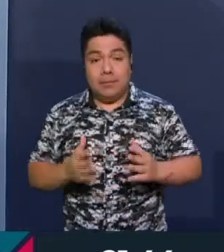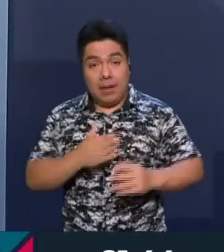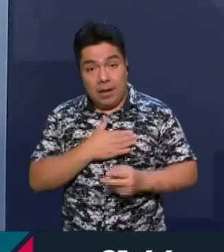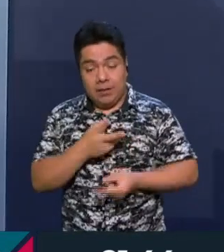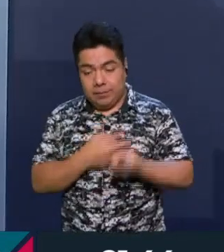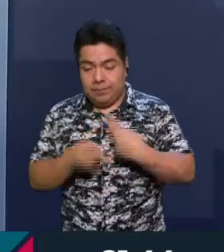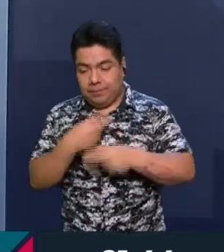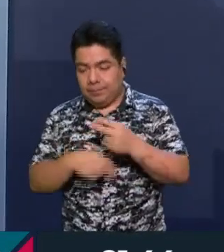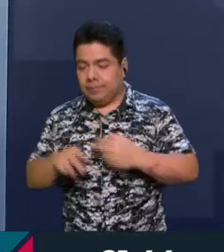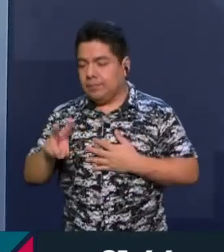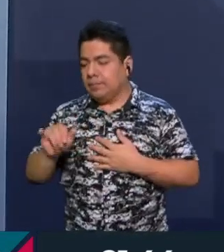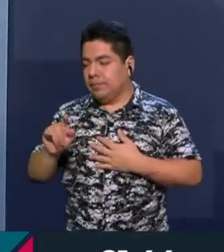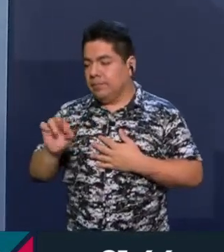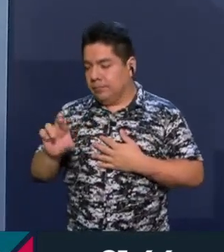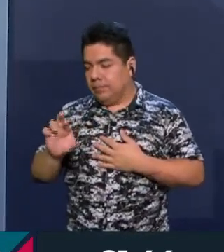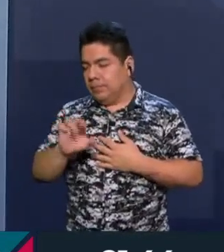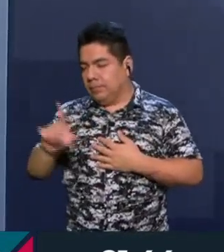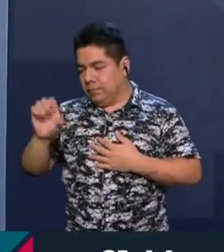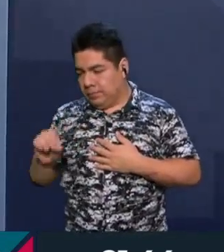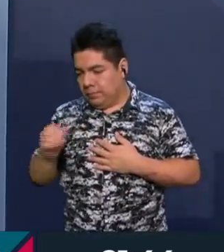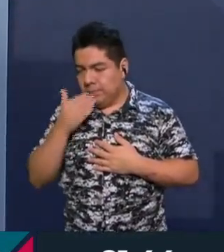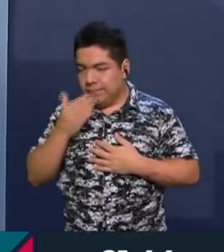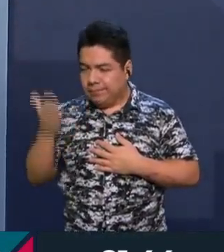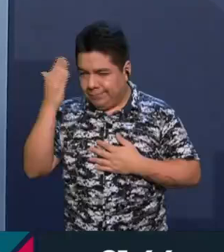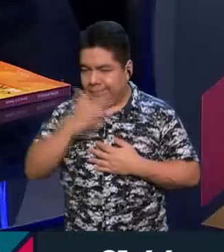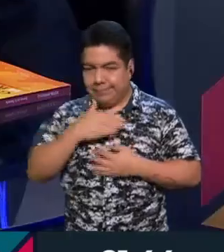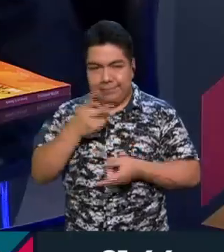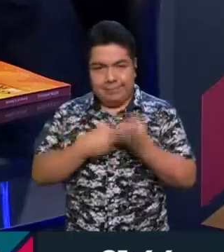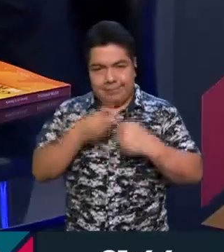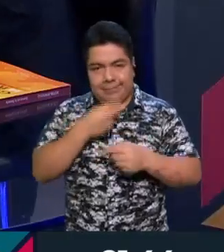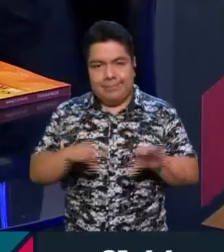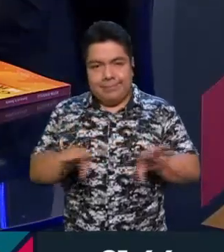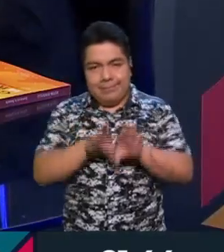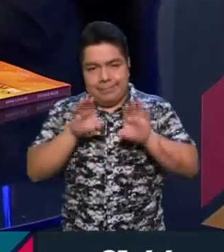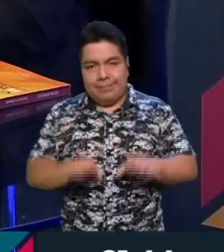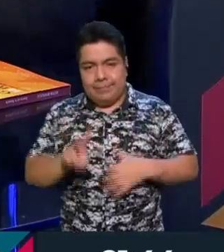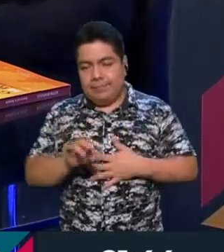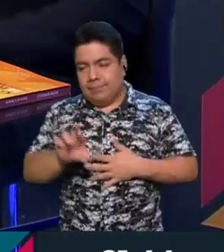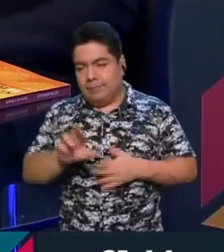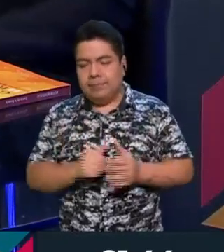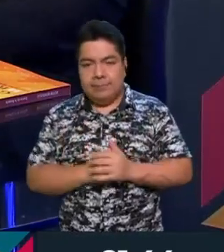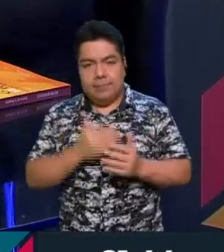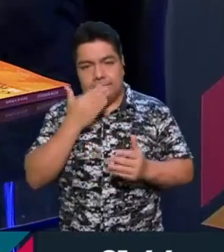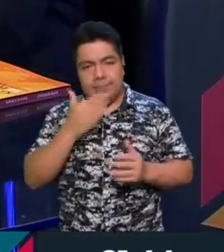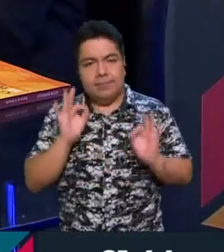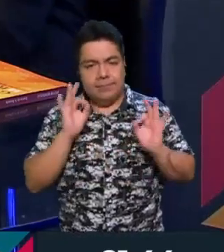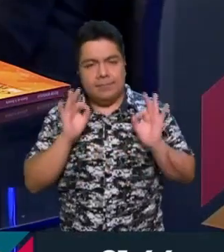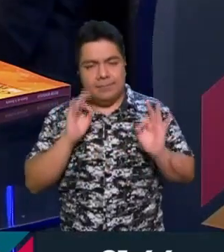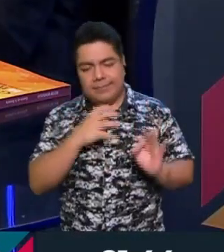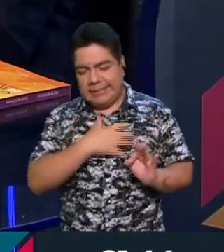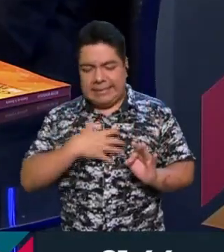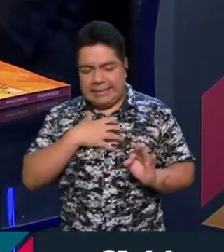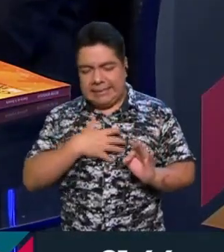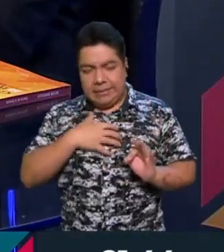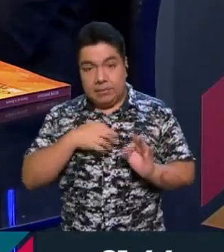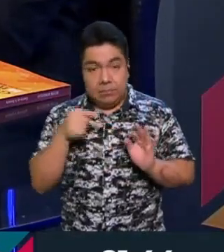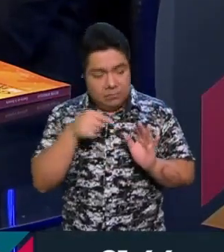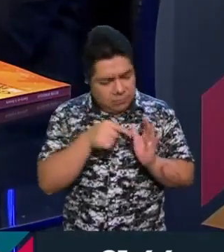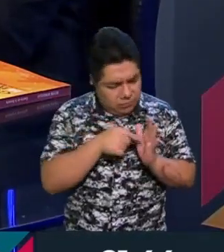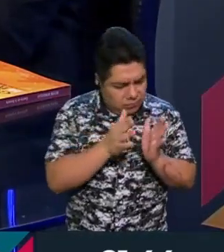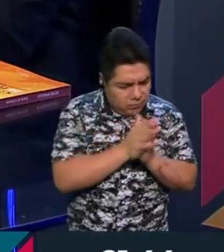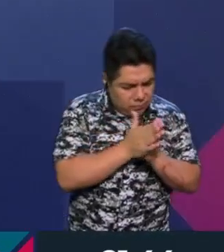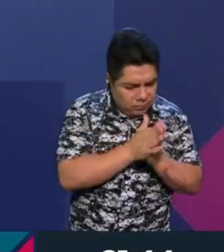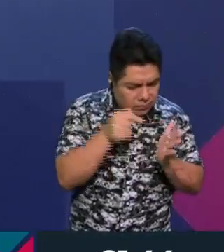la bienvenida, como cada semana, a su casa, a nuestro querido Víctor Ronquillo. ¿Cómo estás, Vic? Bien, contento de estar aquí, Braulio, con un libro que de